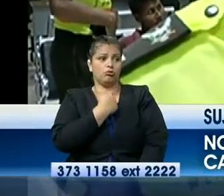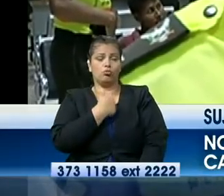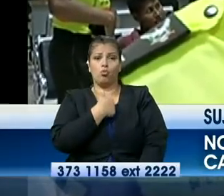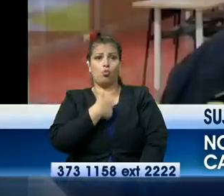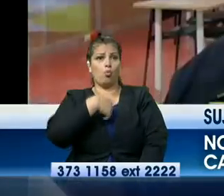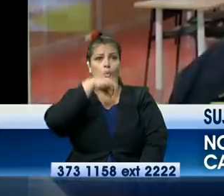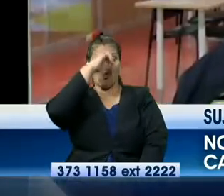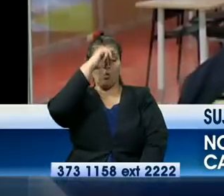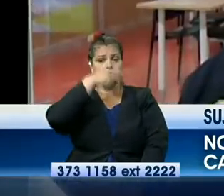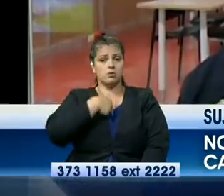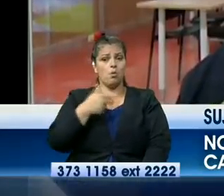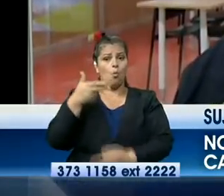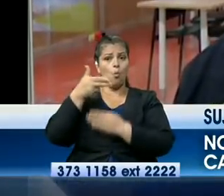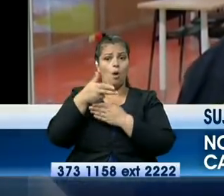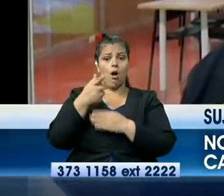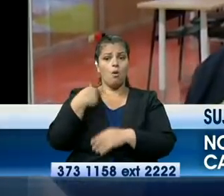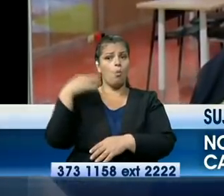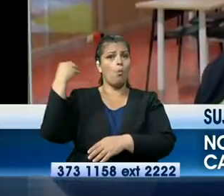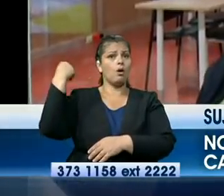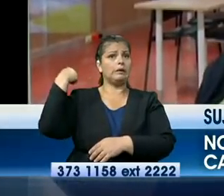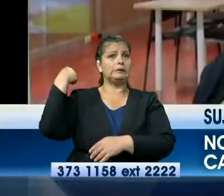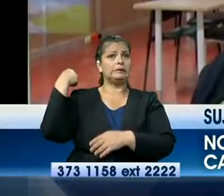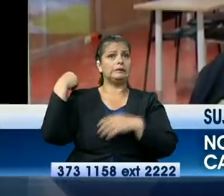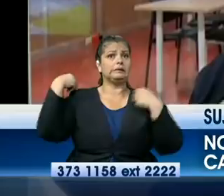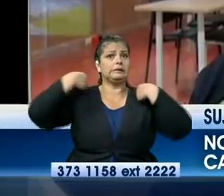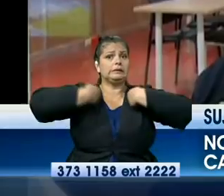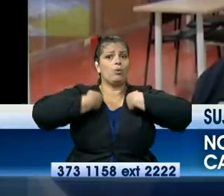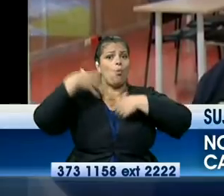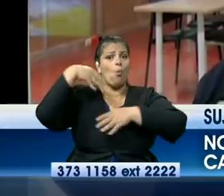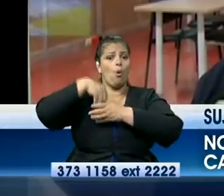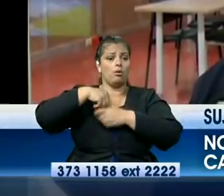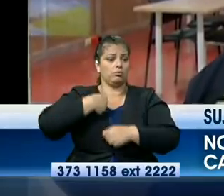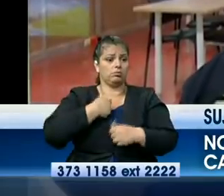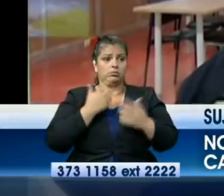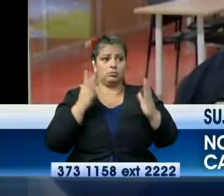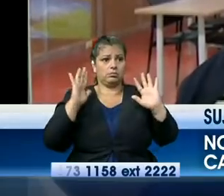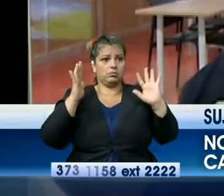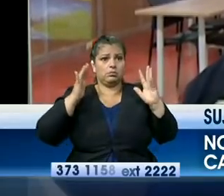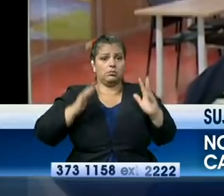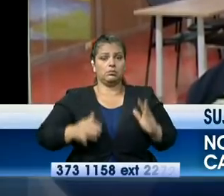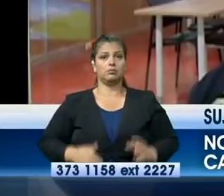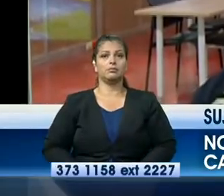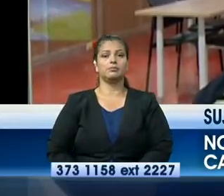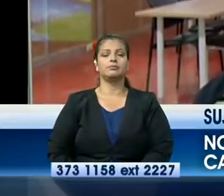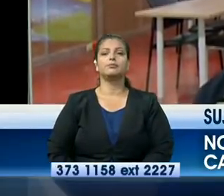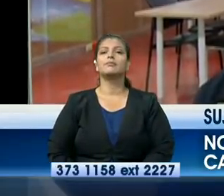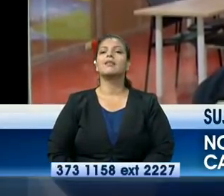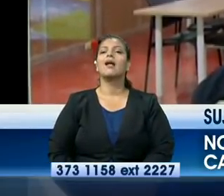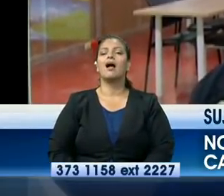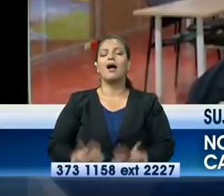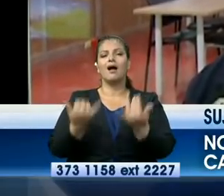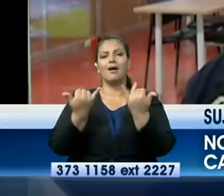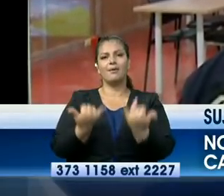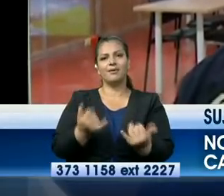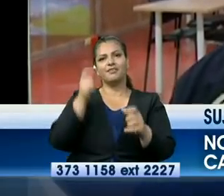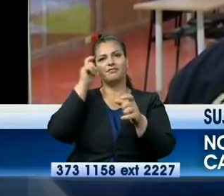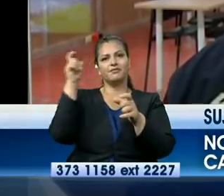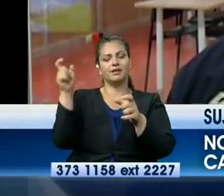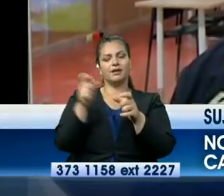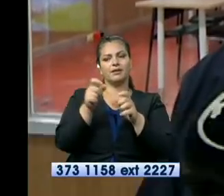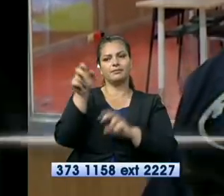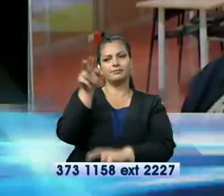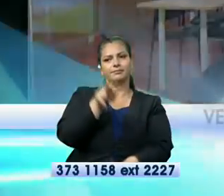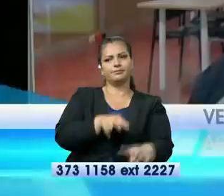con un arma o la fiscalía pues obviamente el momento en que se realice la audiencia de formulación de cargos iniciará